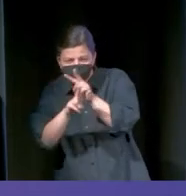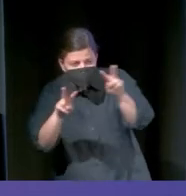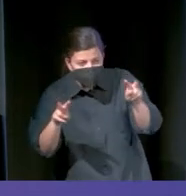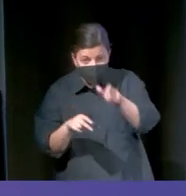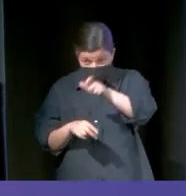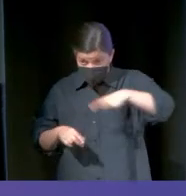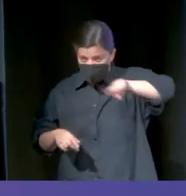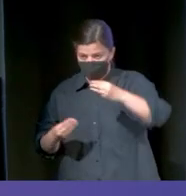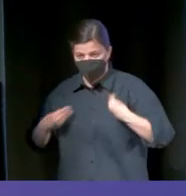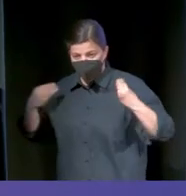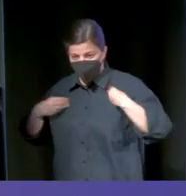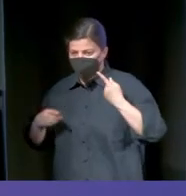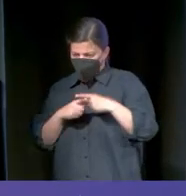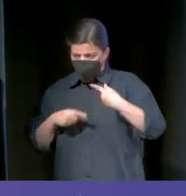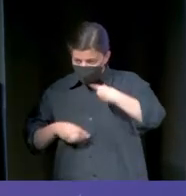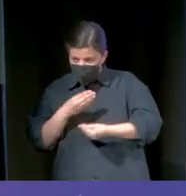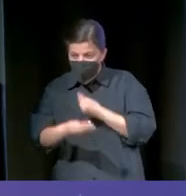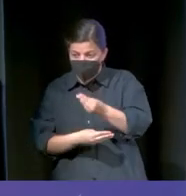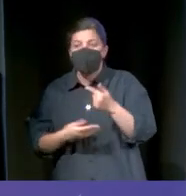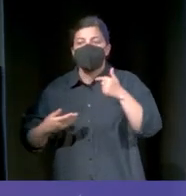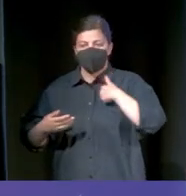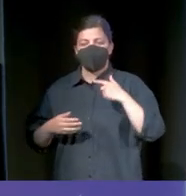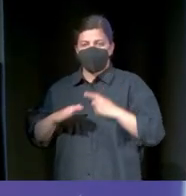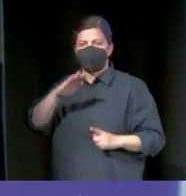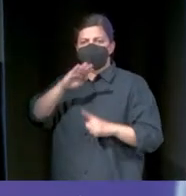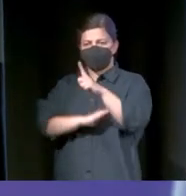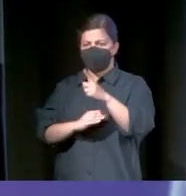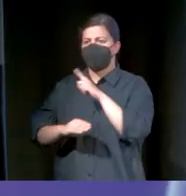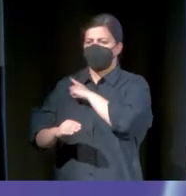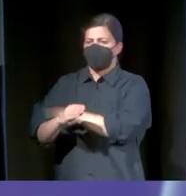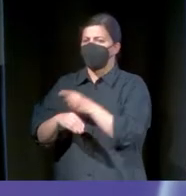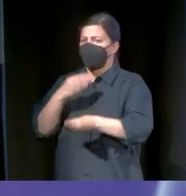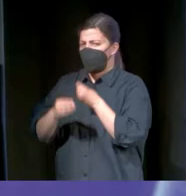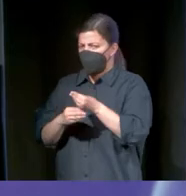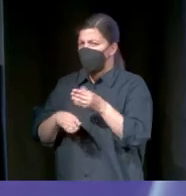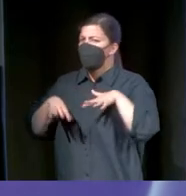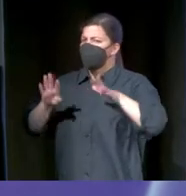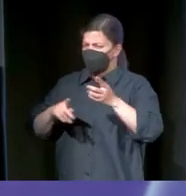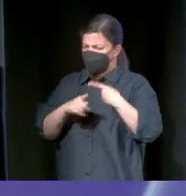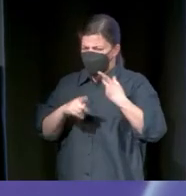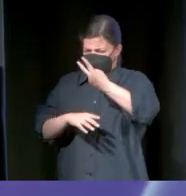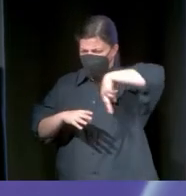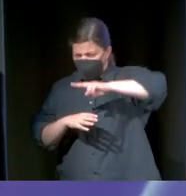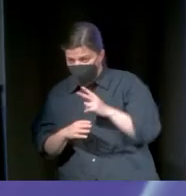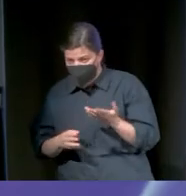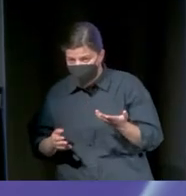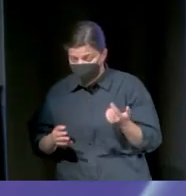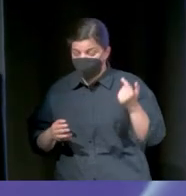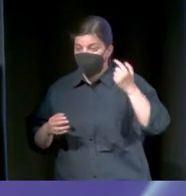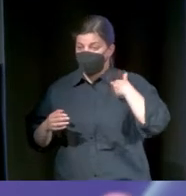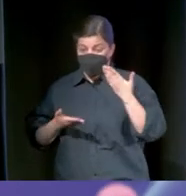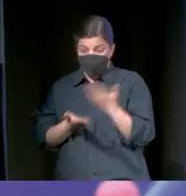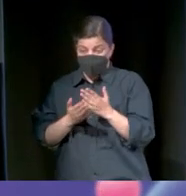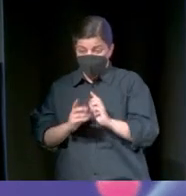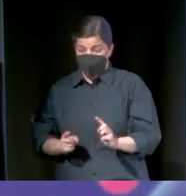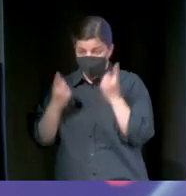disfrute con el espectáculo que yo ofrezco entonces yo voy a crecer y voy a hacer deporte pero voy a hacer movidas de acrobacia y fui a mi primera clase